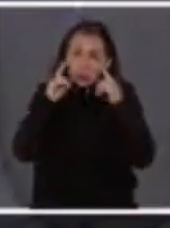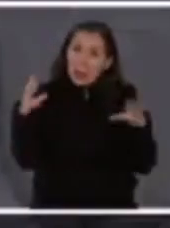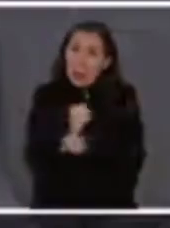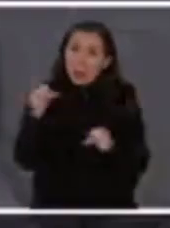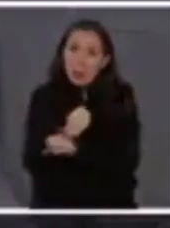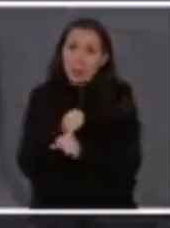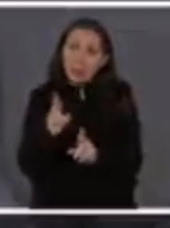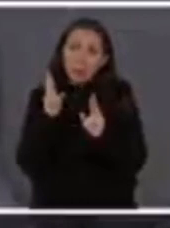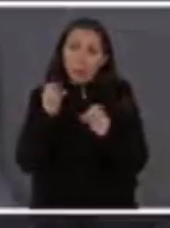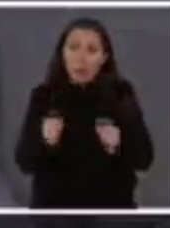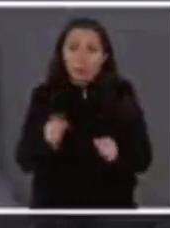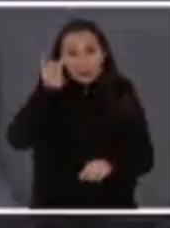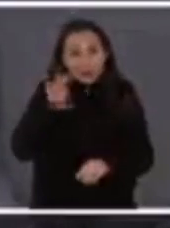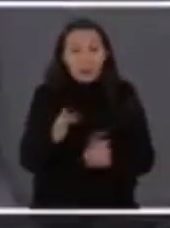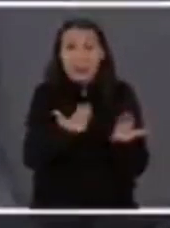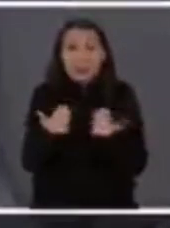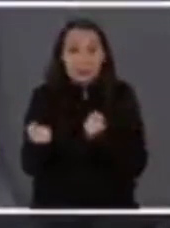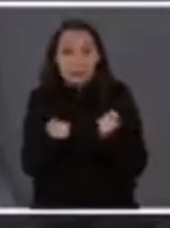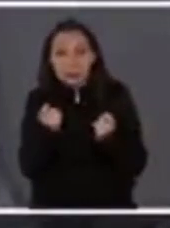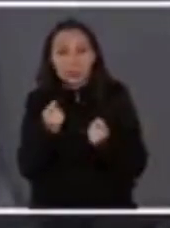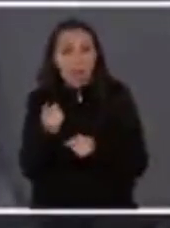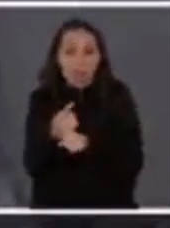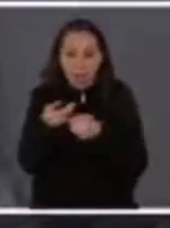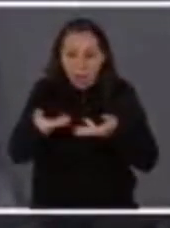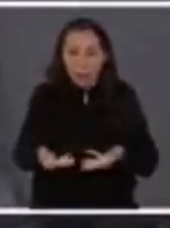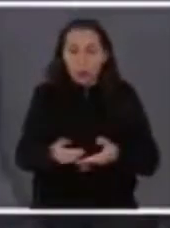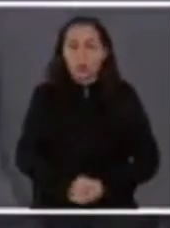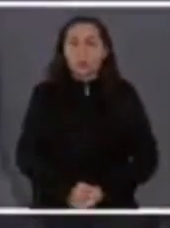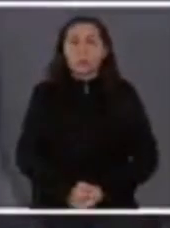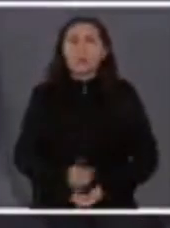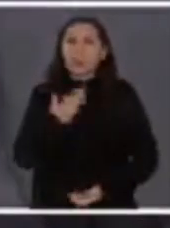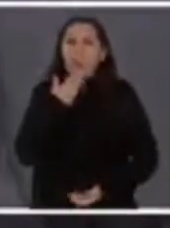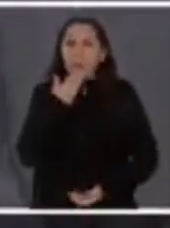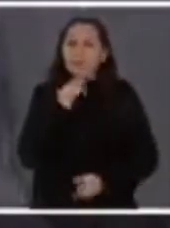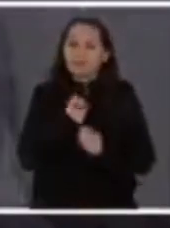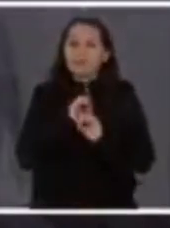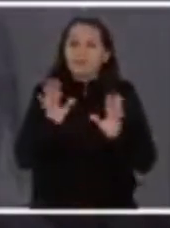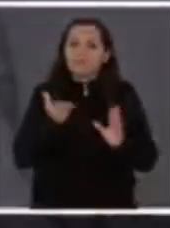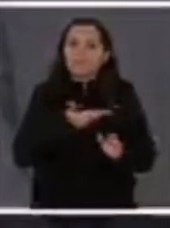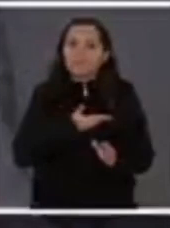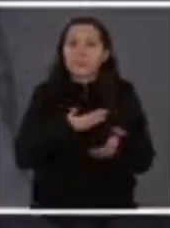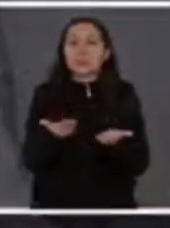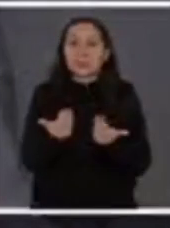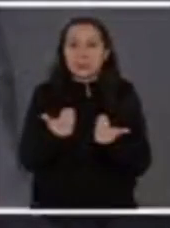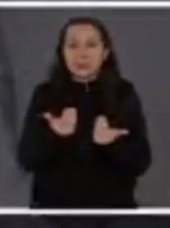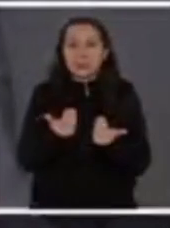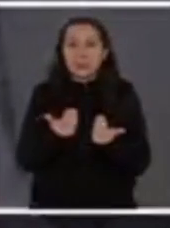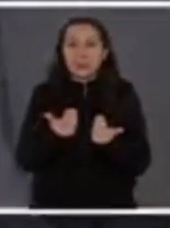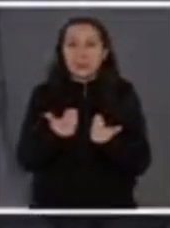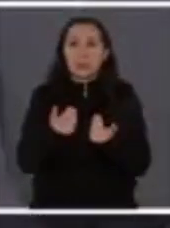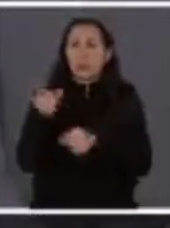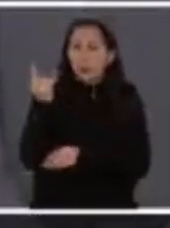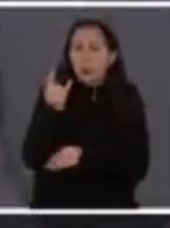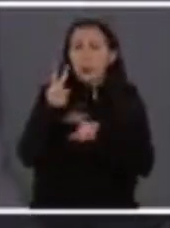más rápido posible, porque sabemos que la necesidad es inmediata. Ahora también tengo muy claro que se requiere poner